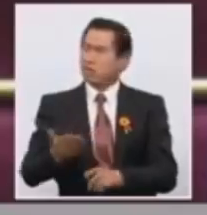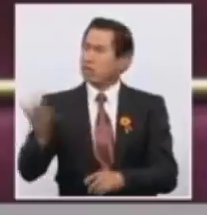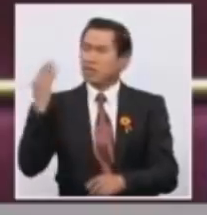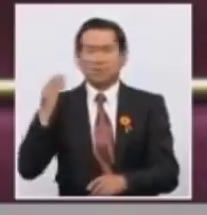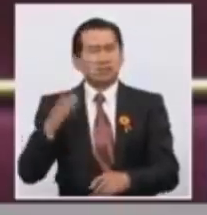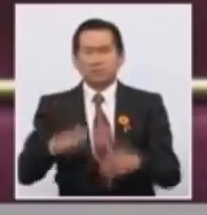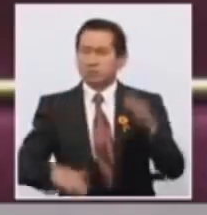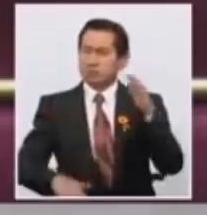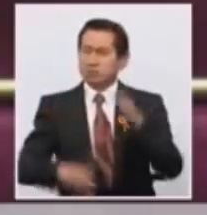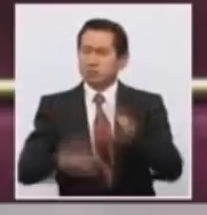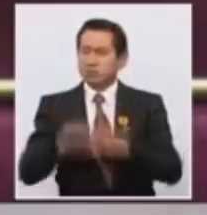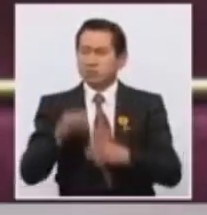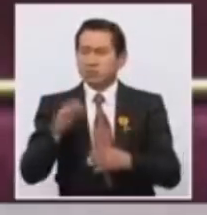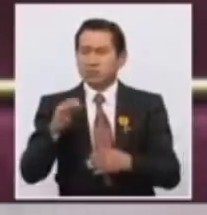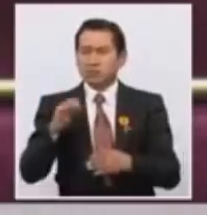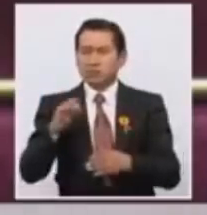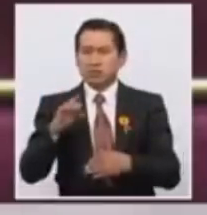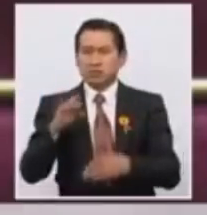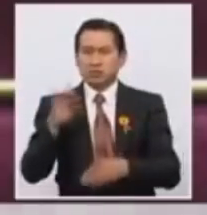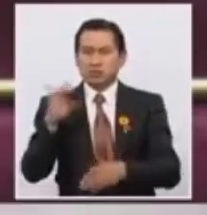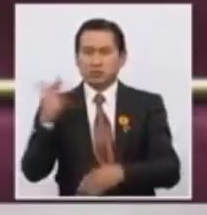la historia de la salud de nuestro país